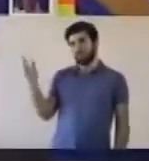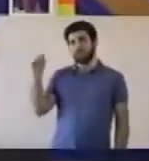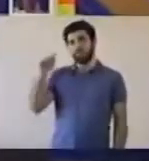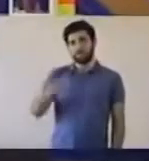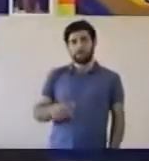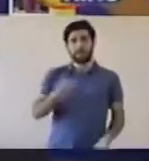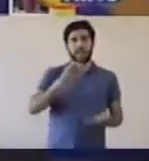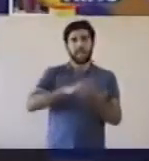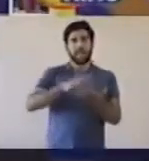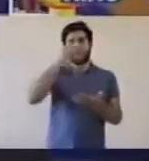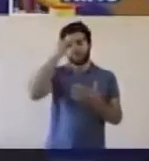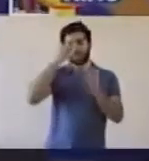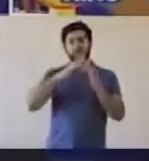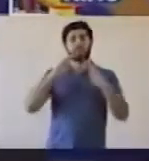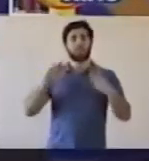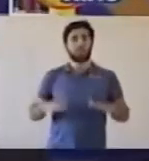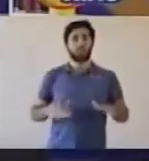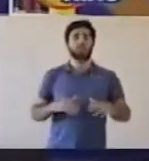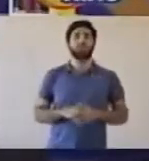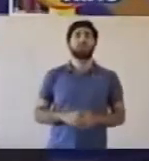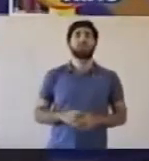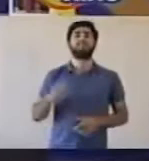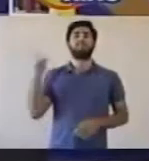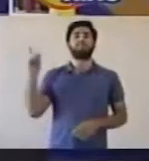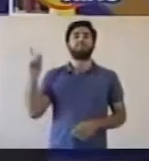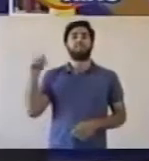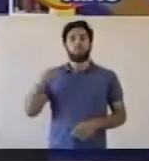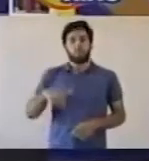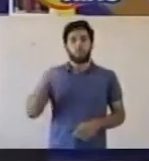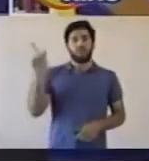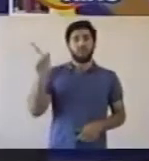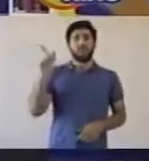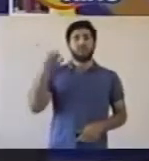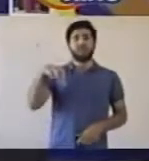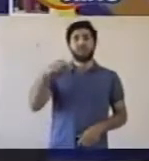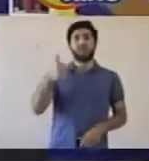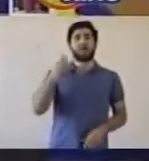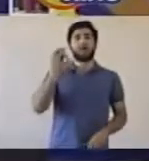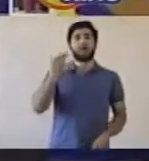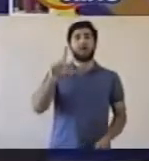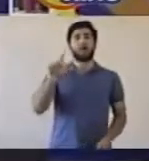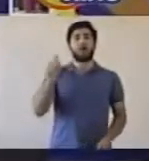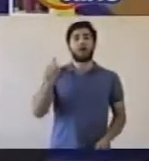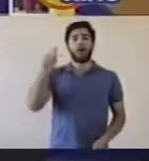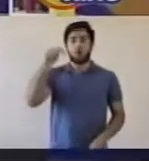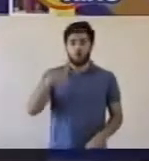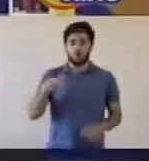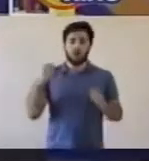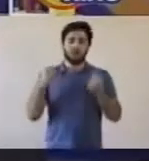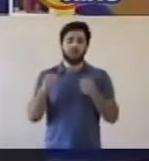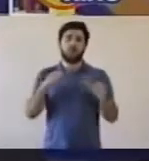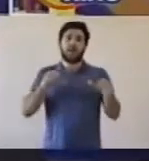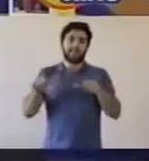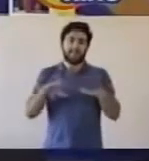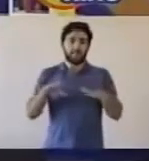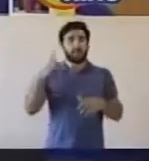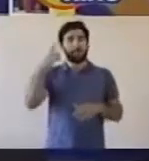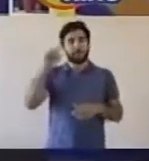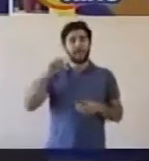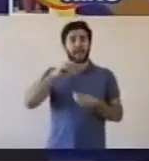Bienvenidos a un segmento más de Aprende en Casa. Mi nombre es Paola Sánchez. Hoy vamos a trabajar una actividad en